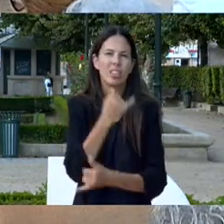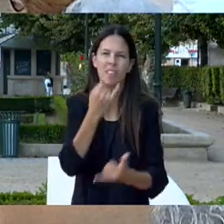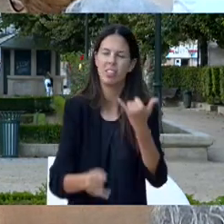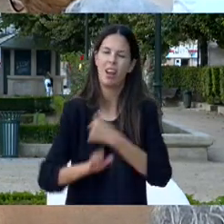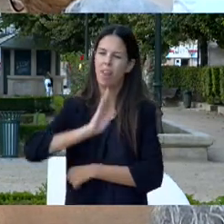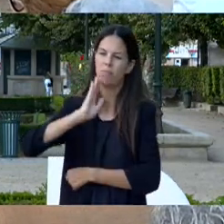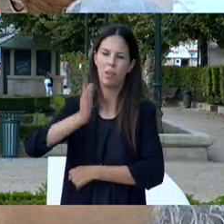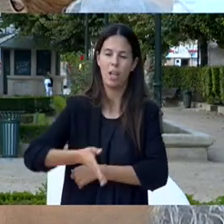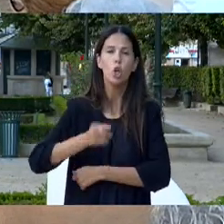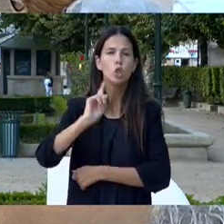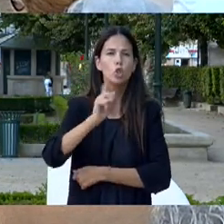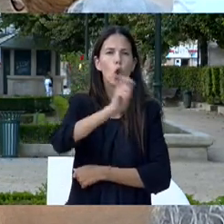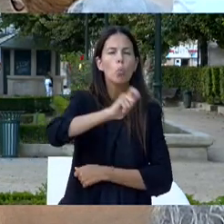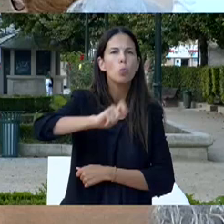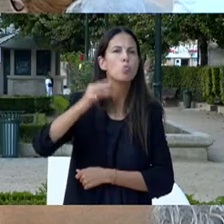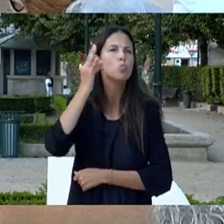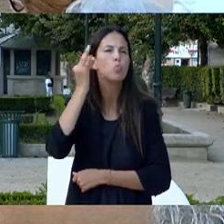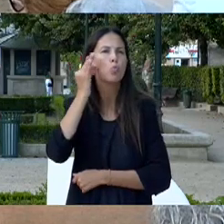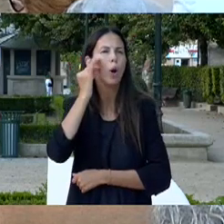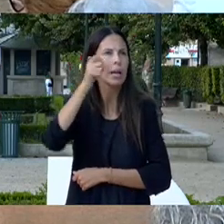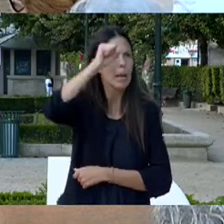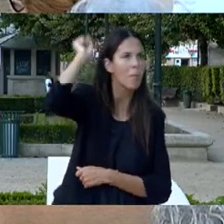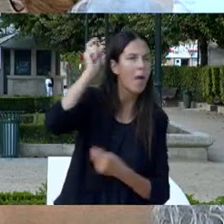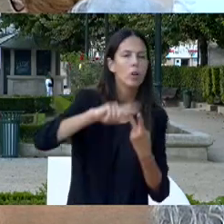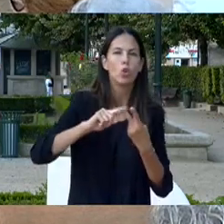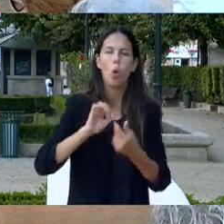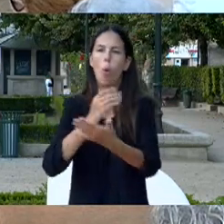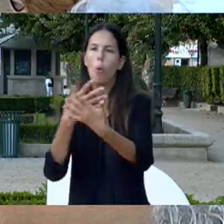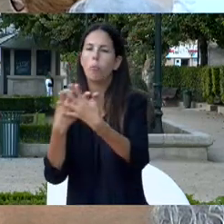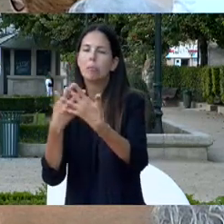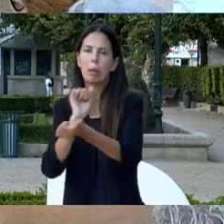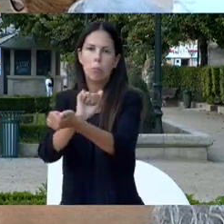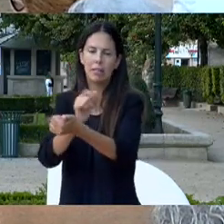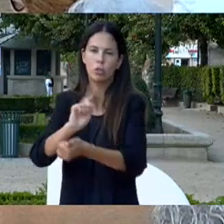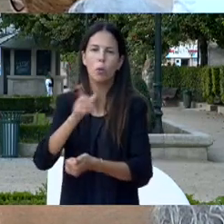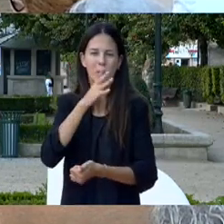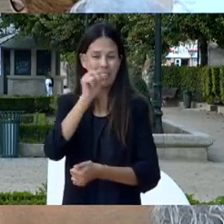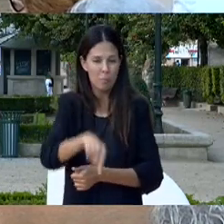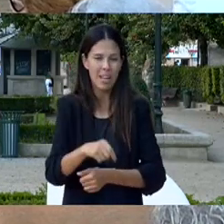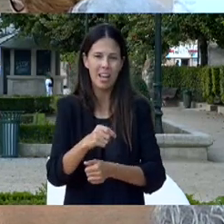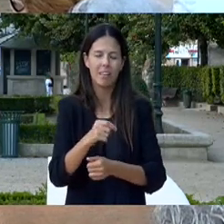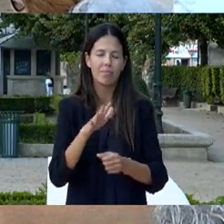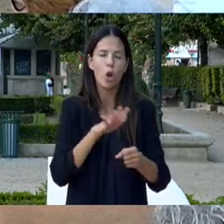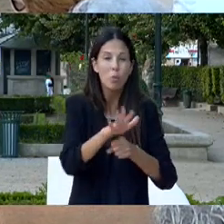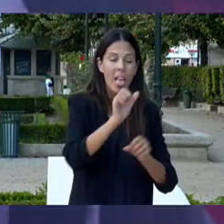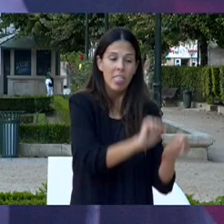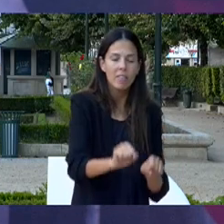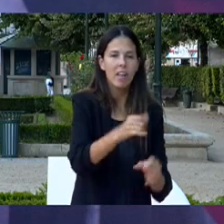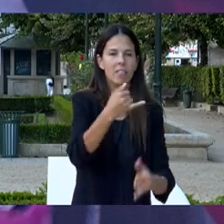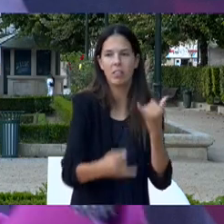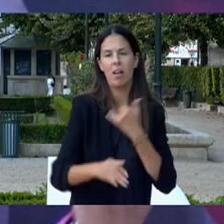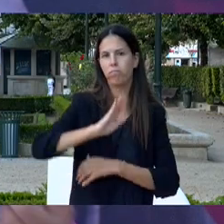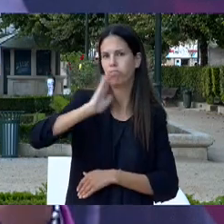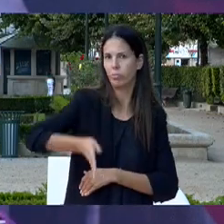só as que estiveron presas, non só as que foron rapadas, sino mesmo as que defendían aos golpistas, foron represaliadas, porque pasamos